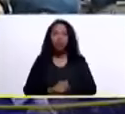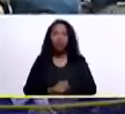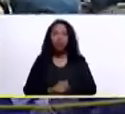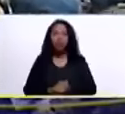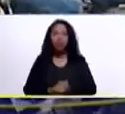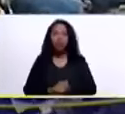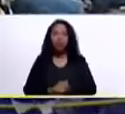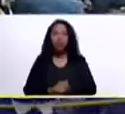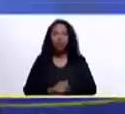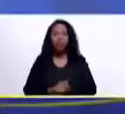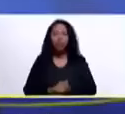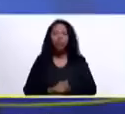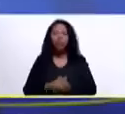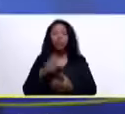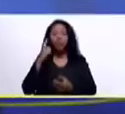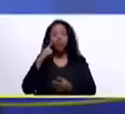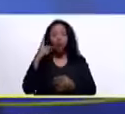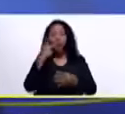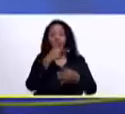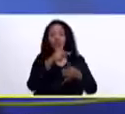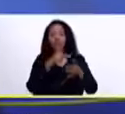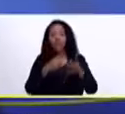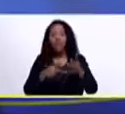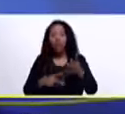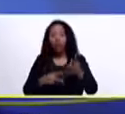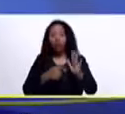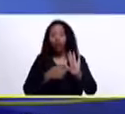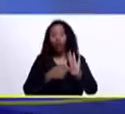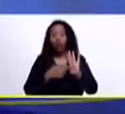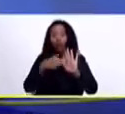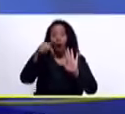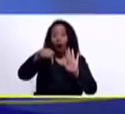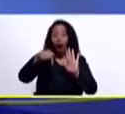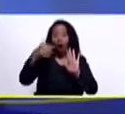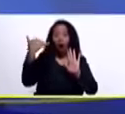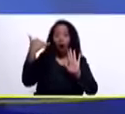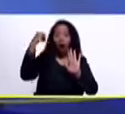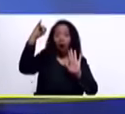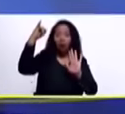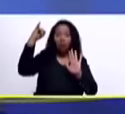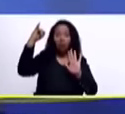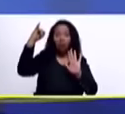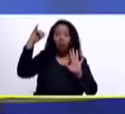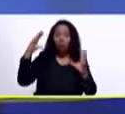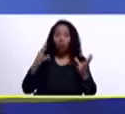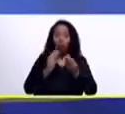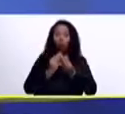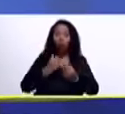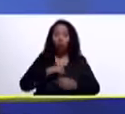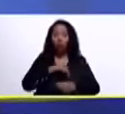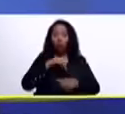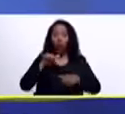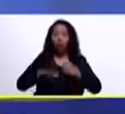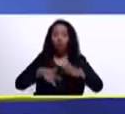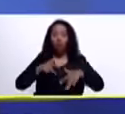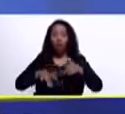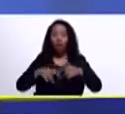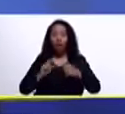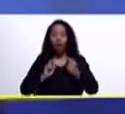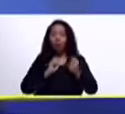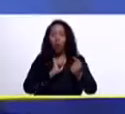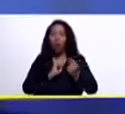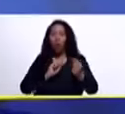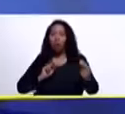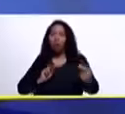Entre la muy variada representación que se encuentra hoy aquí acompañándonos en este acto de diálogo, de paz, de